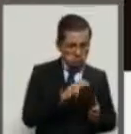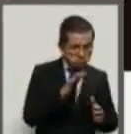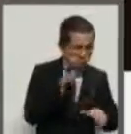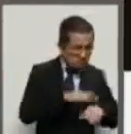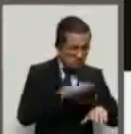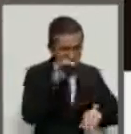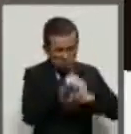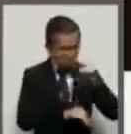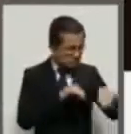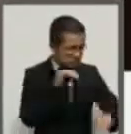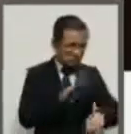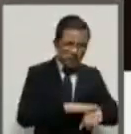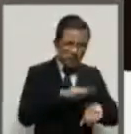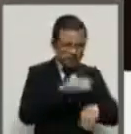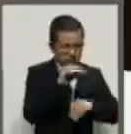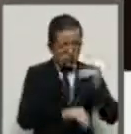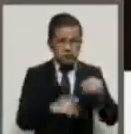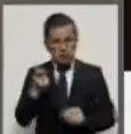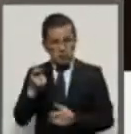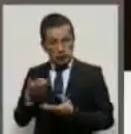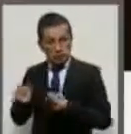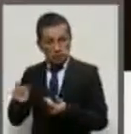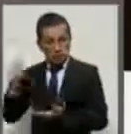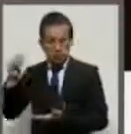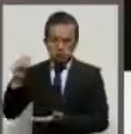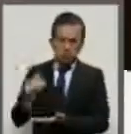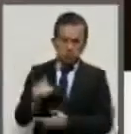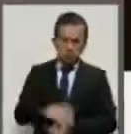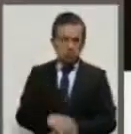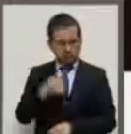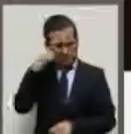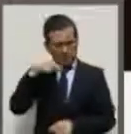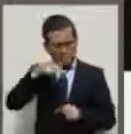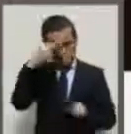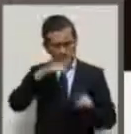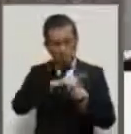público funcione. Que la patria sea grande. Es cuanto, diputada presidenta. Gracias.